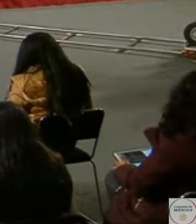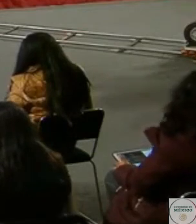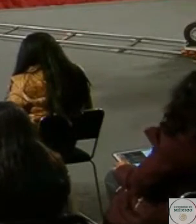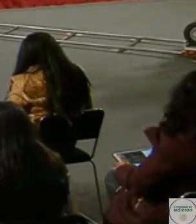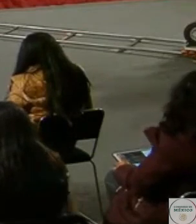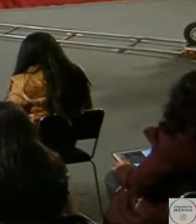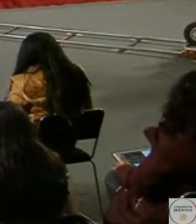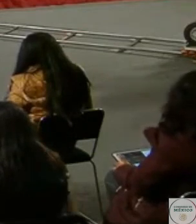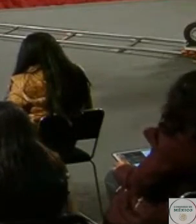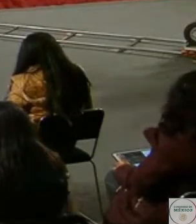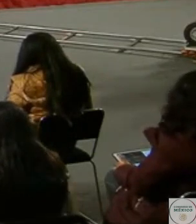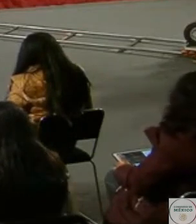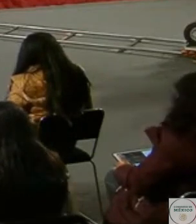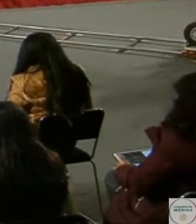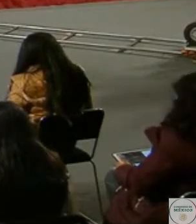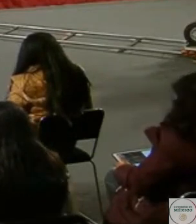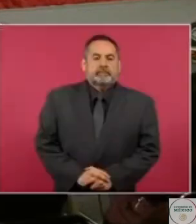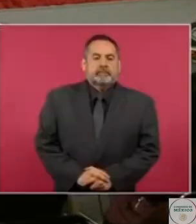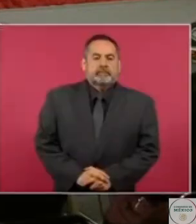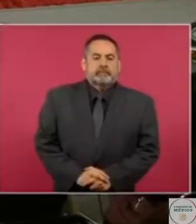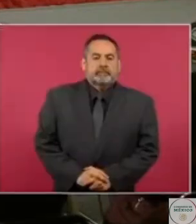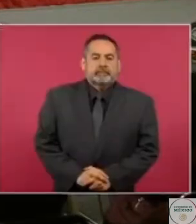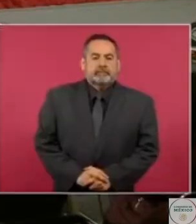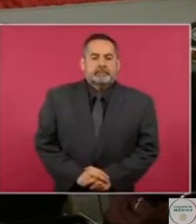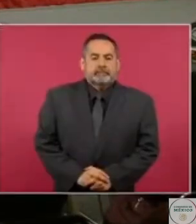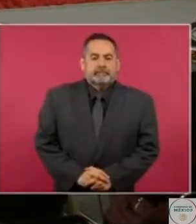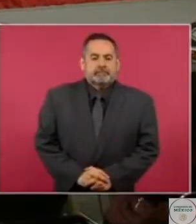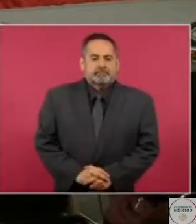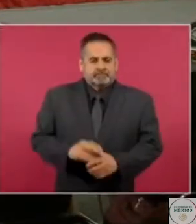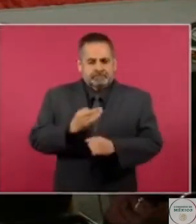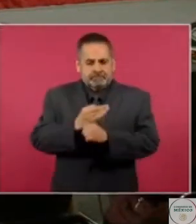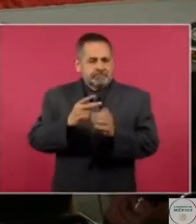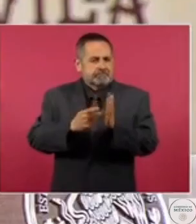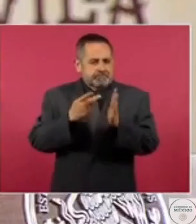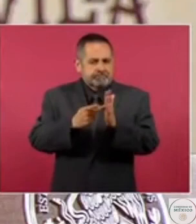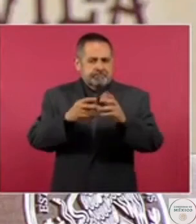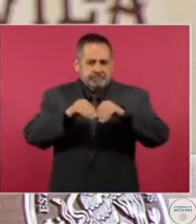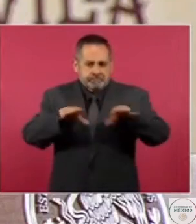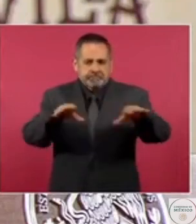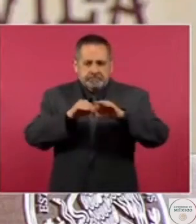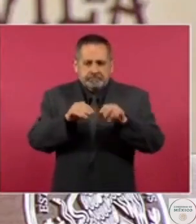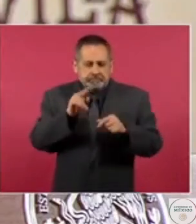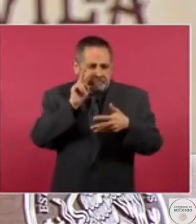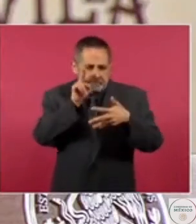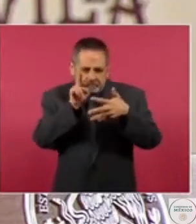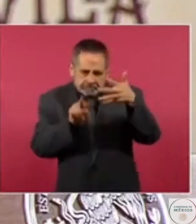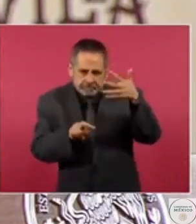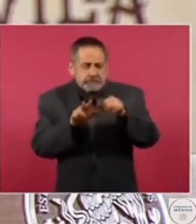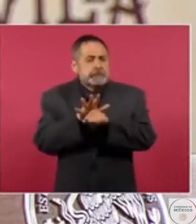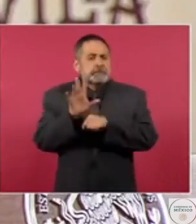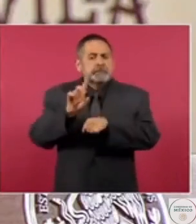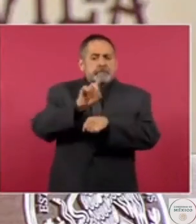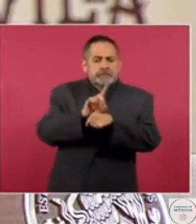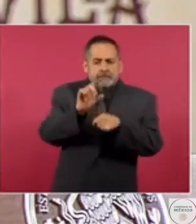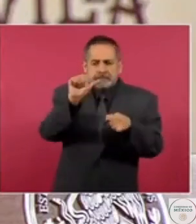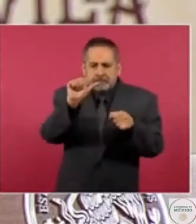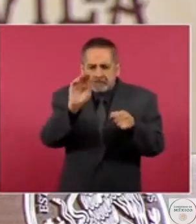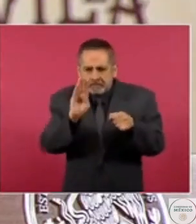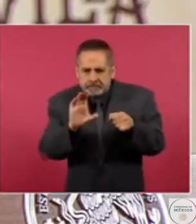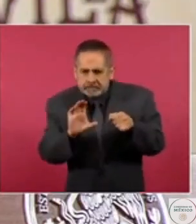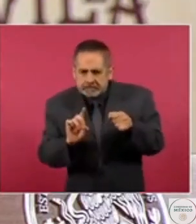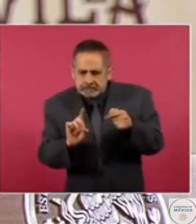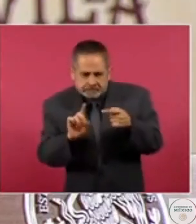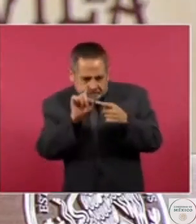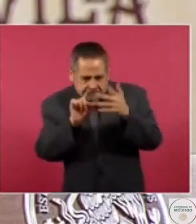días para que todos estén informados y que acudan a la sucursal bancaria el día